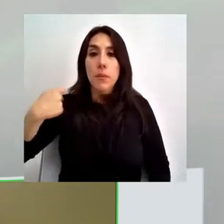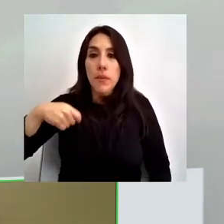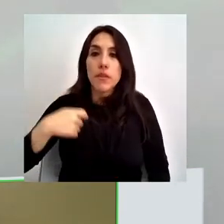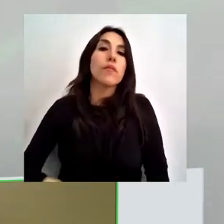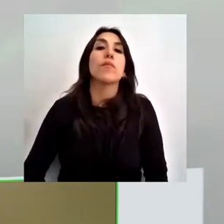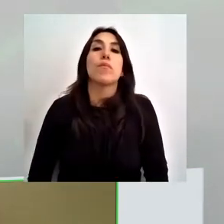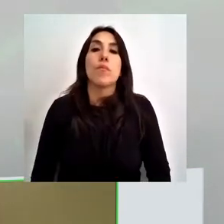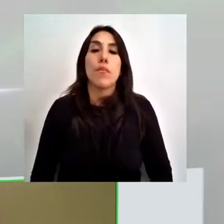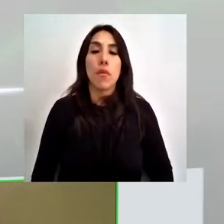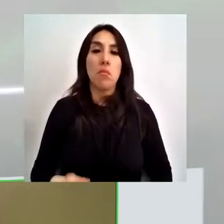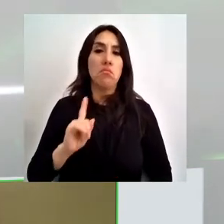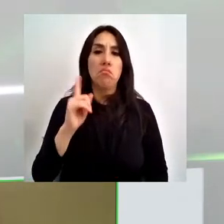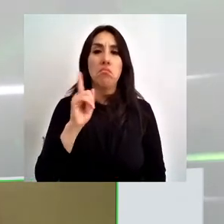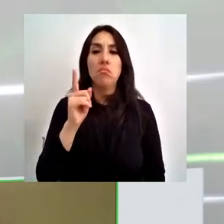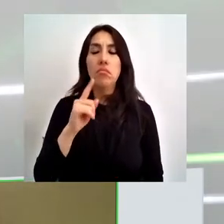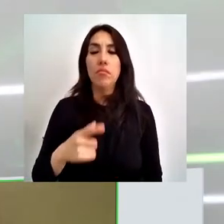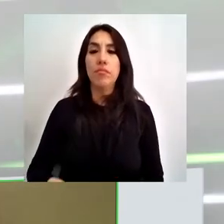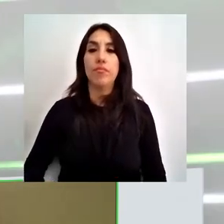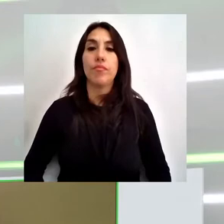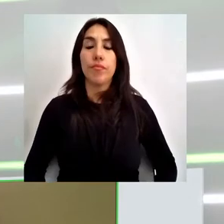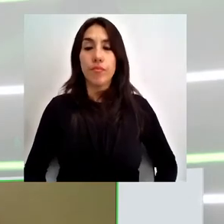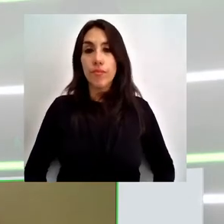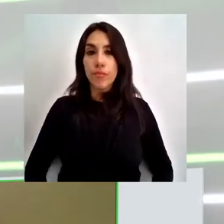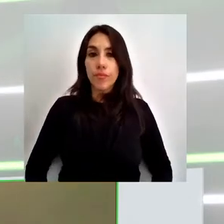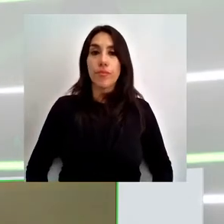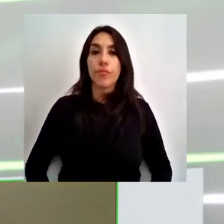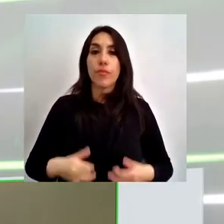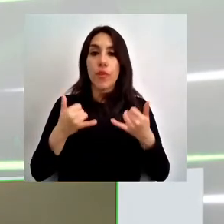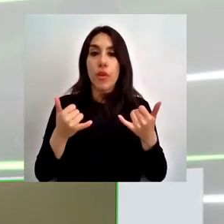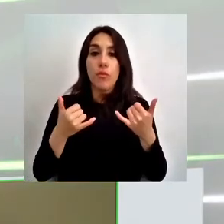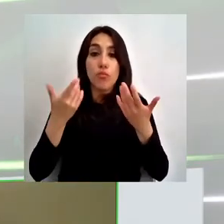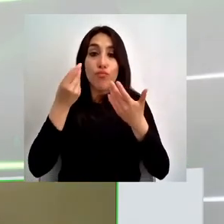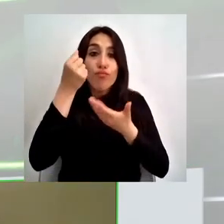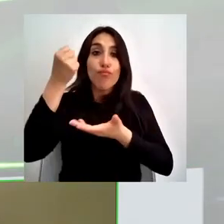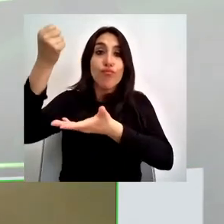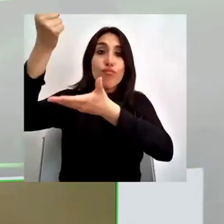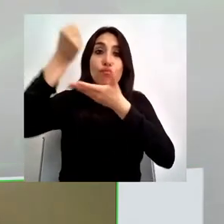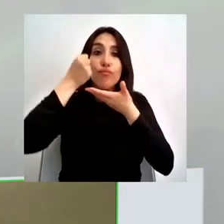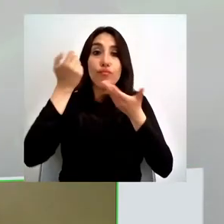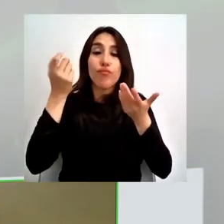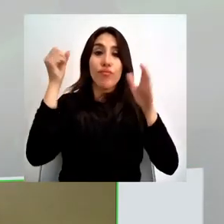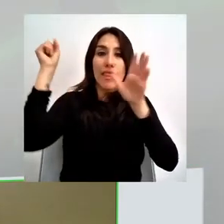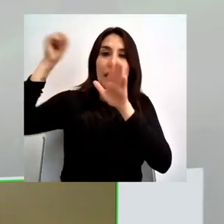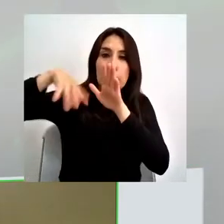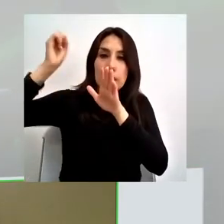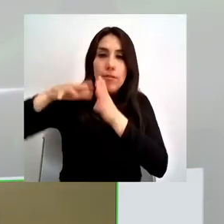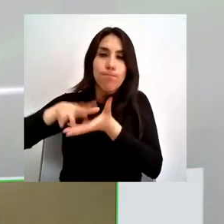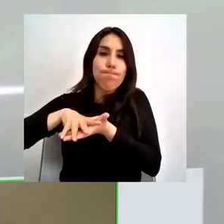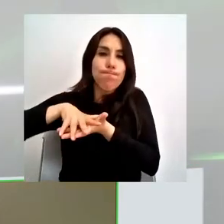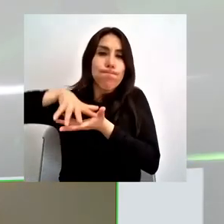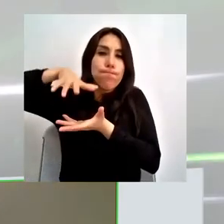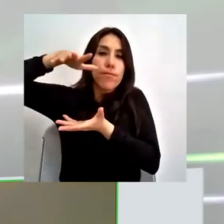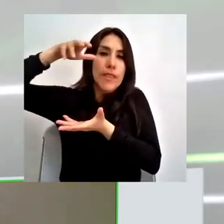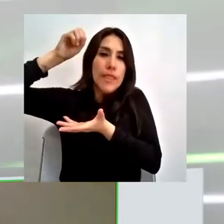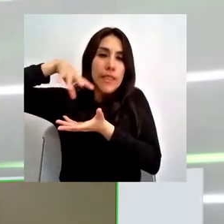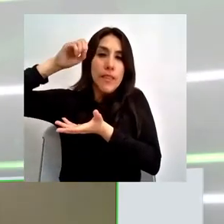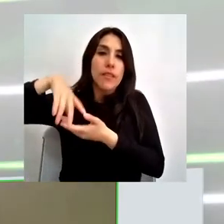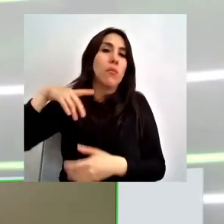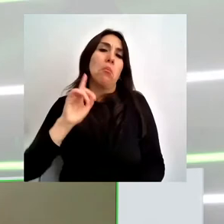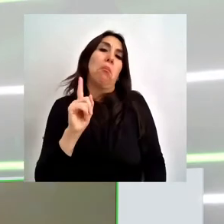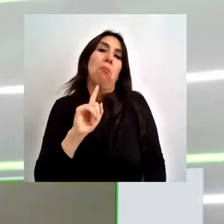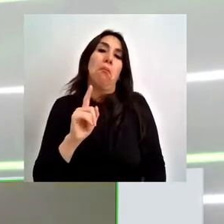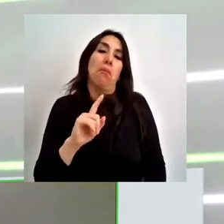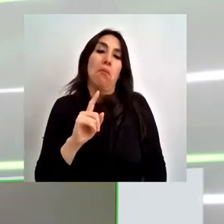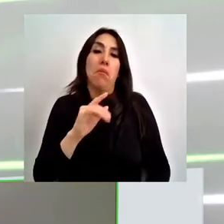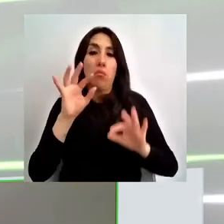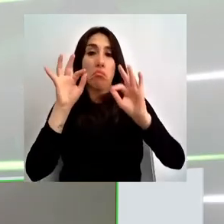va a desfondar la cuenta bancaria en hacer este lugar de trabajo